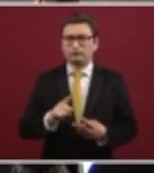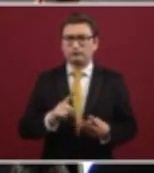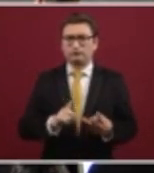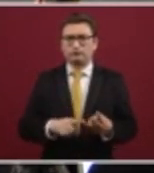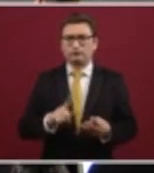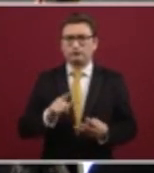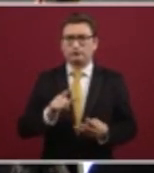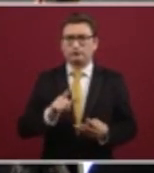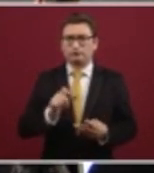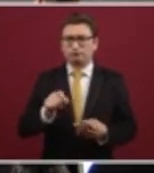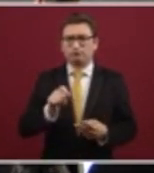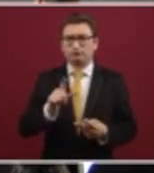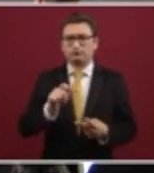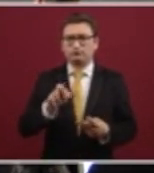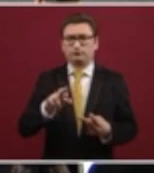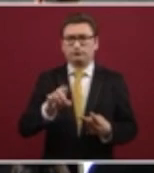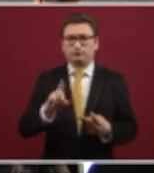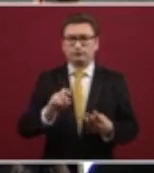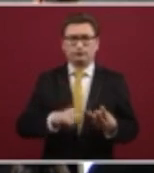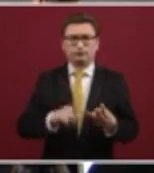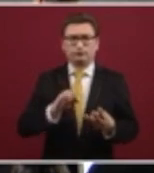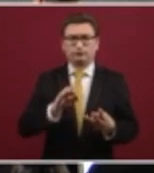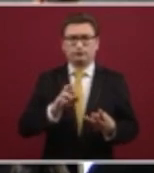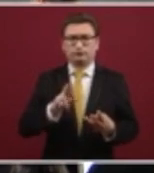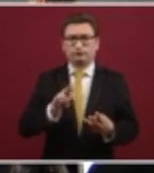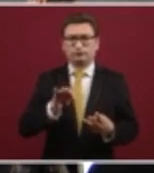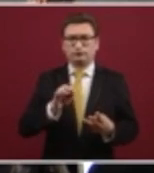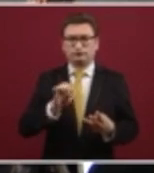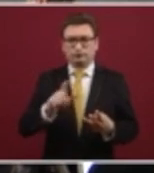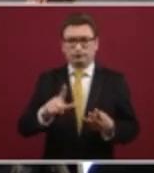Laredo y Rafael Herrera. ¿Les parece?